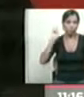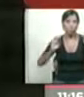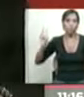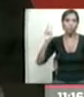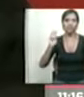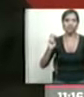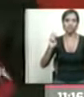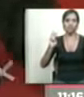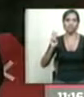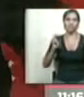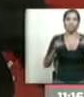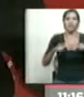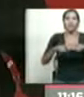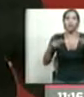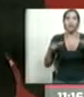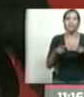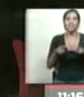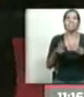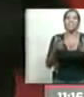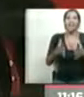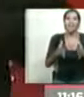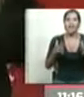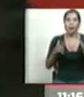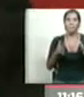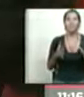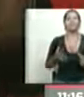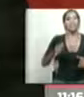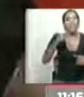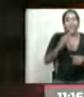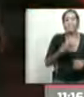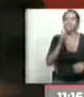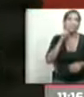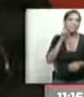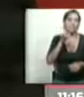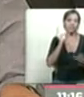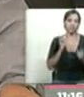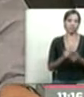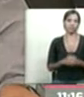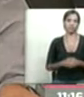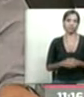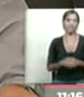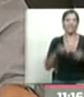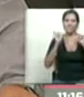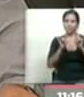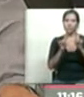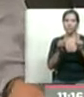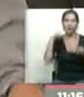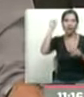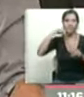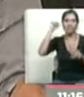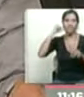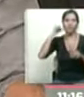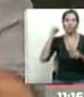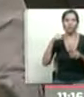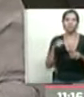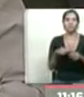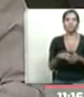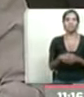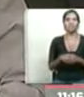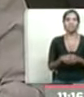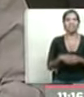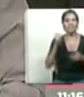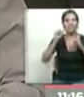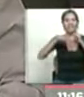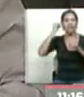estas condiciones adversas, le ganamos a los tipos y van a decir que es mentira, que no fue. Así mismo. Tenemos el otro videito por ahí. Vamos por este video, video